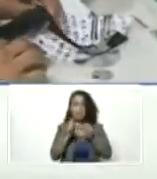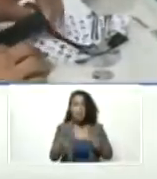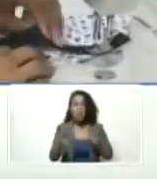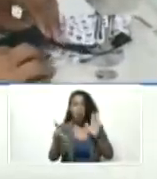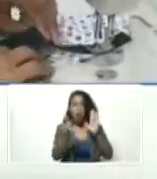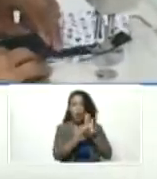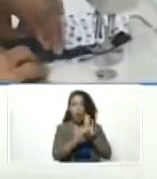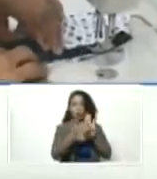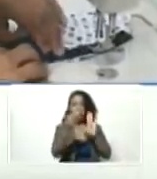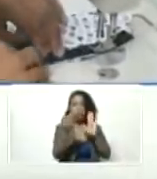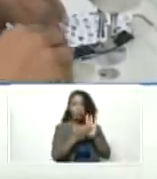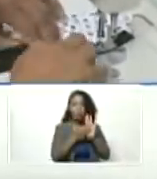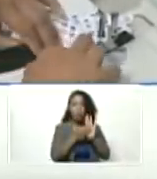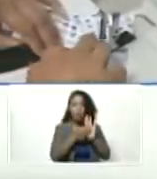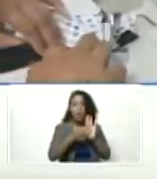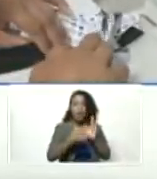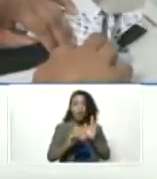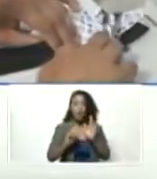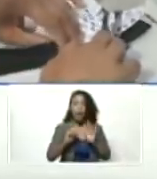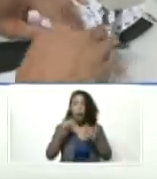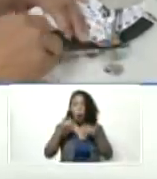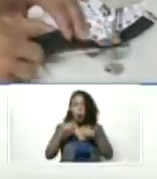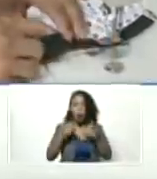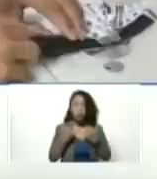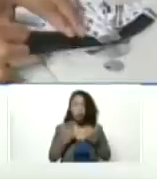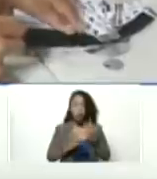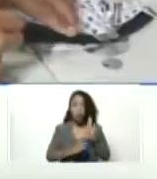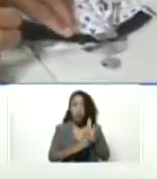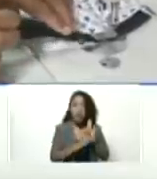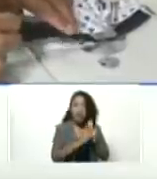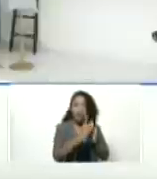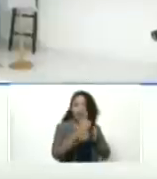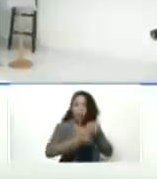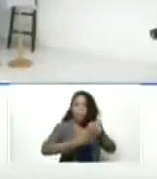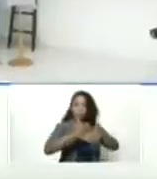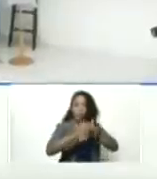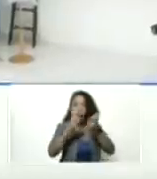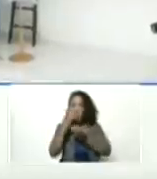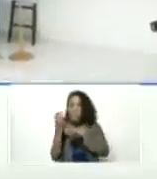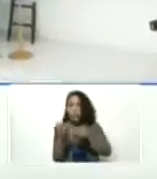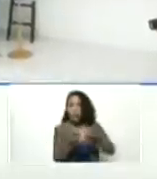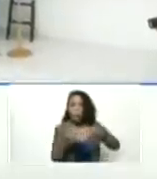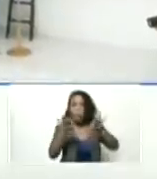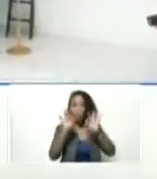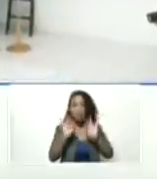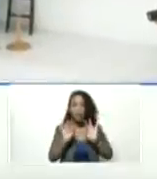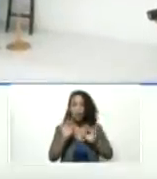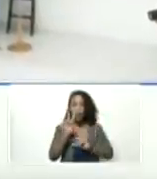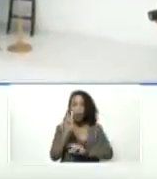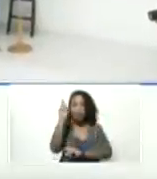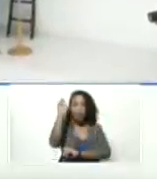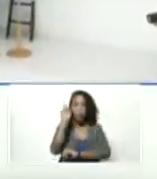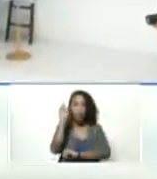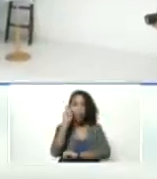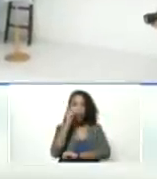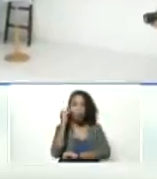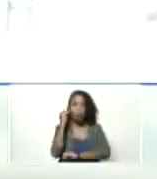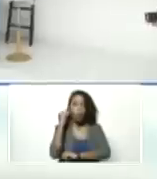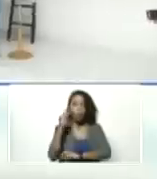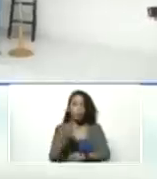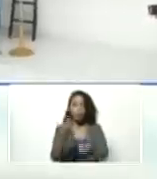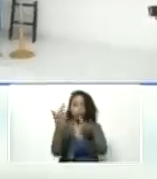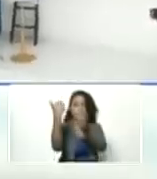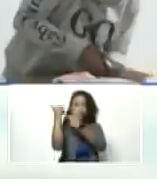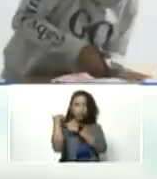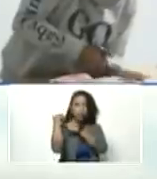ley y está en pleno desarrollo. Aquí están invitados especiales, dos diputados que se